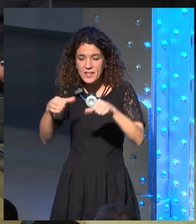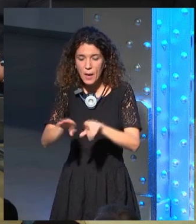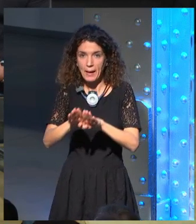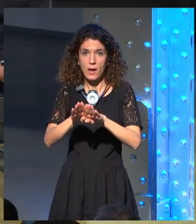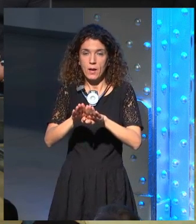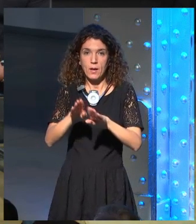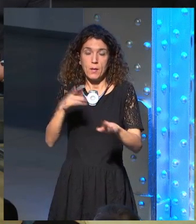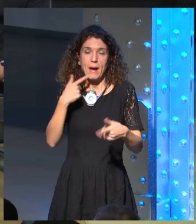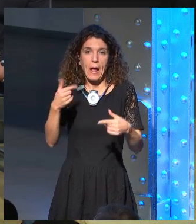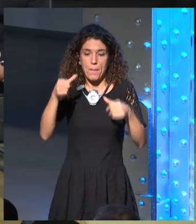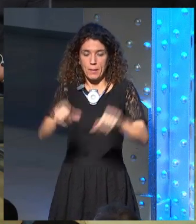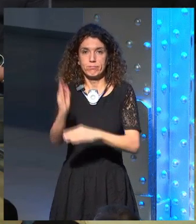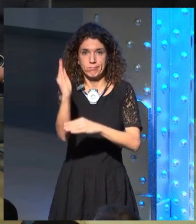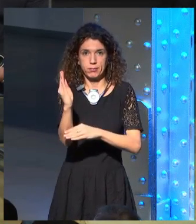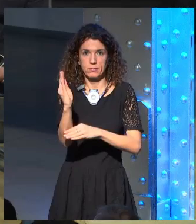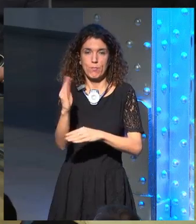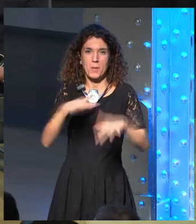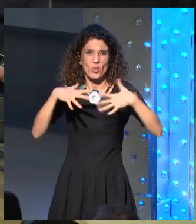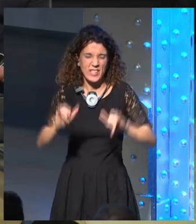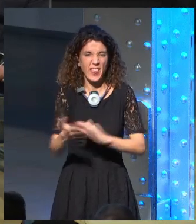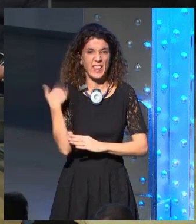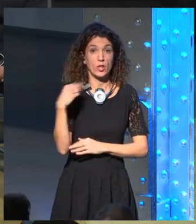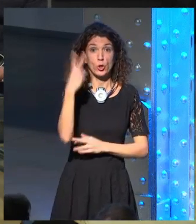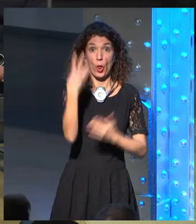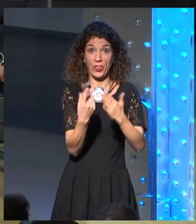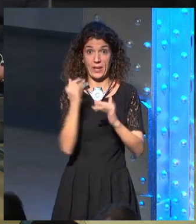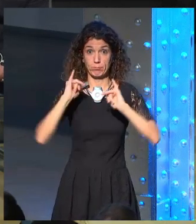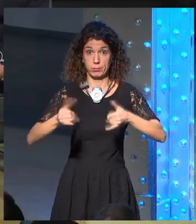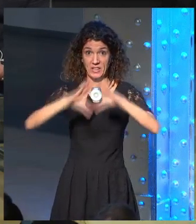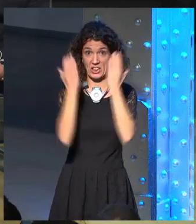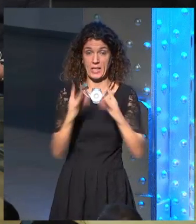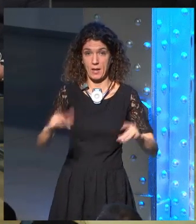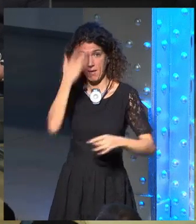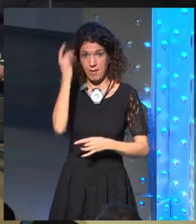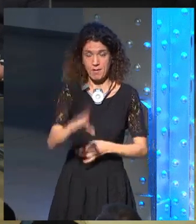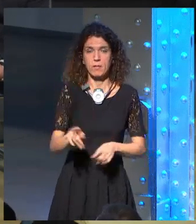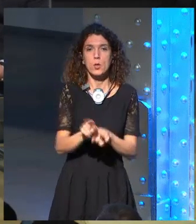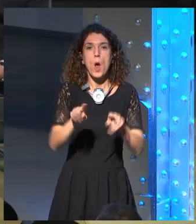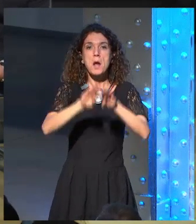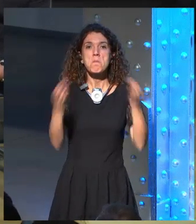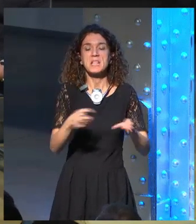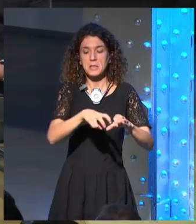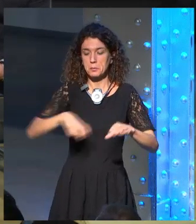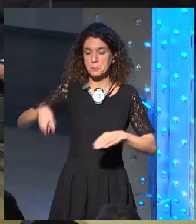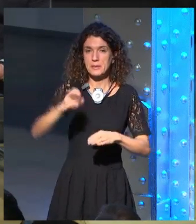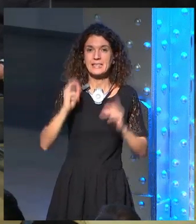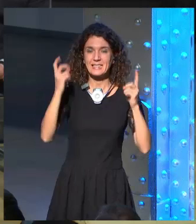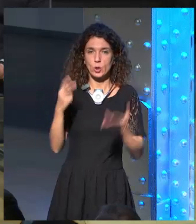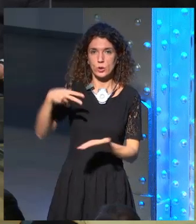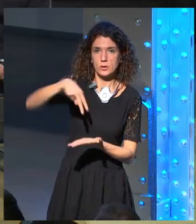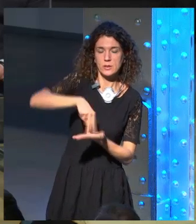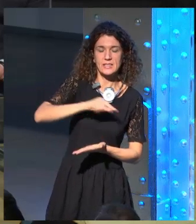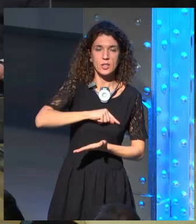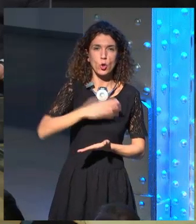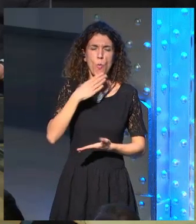muevan. Hace 48 horas que he vuelto a la tierra. Me separo de la mesa e intento ponerme en pie, sintiéndome